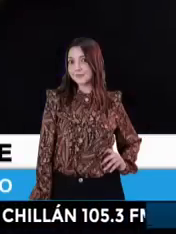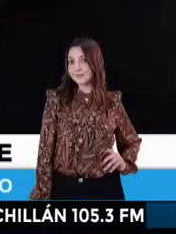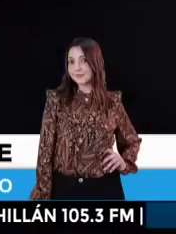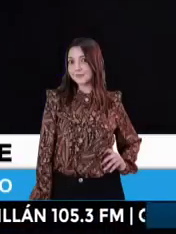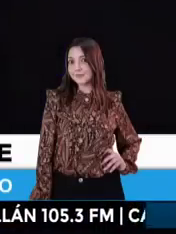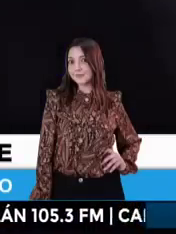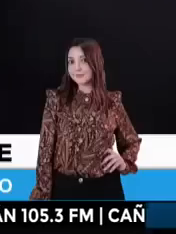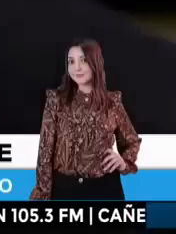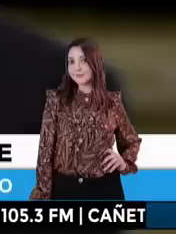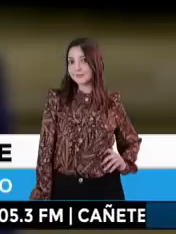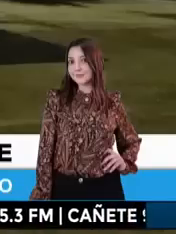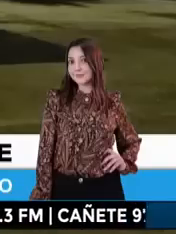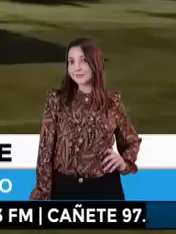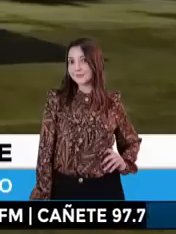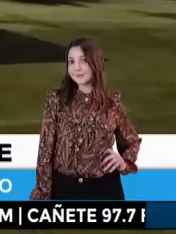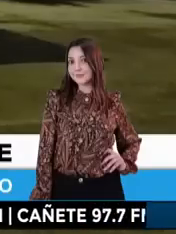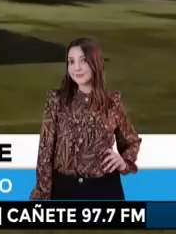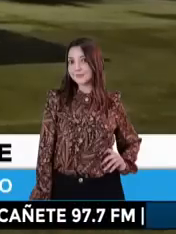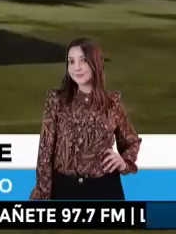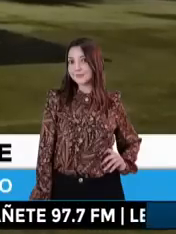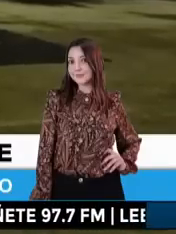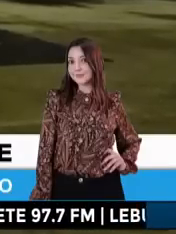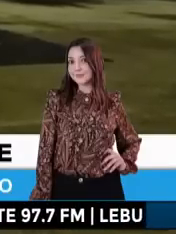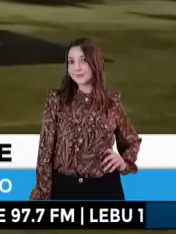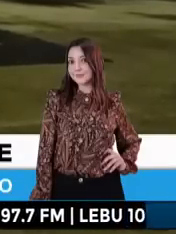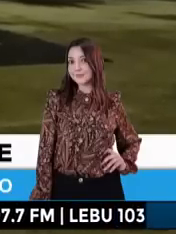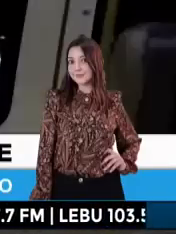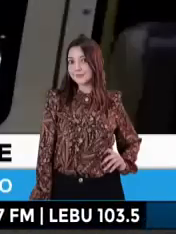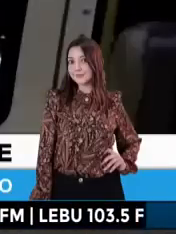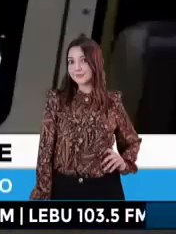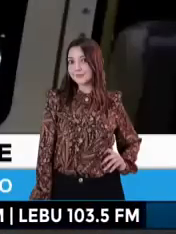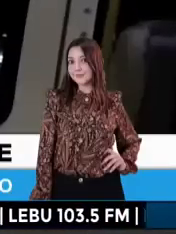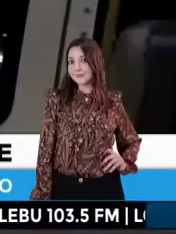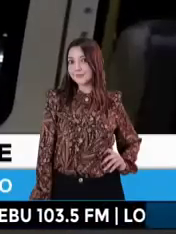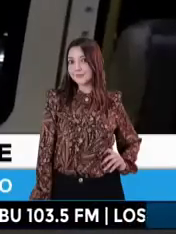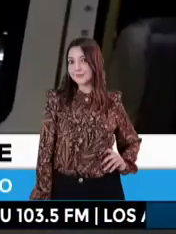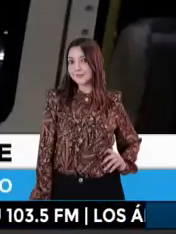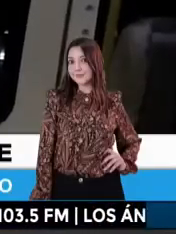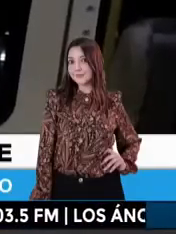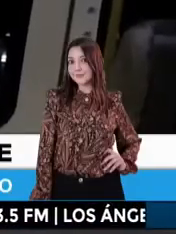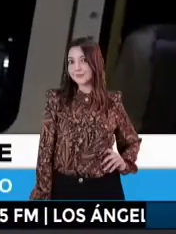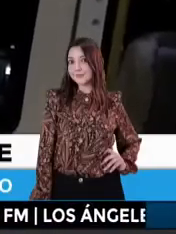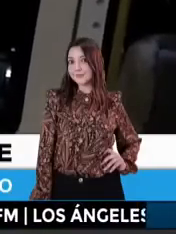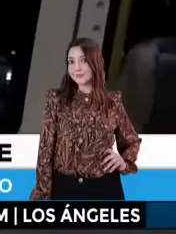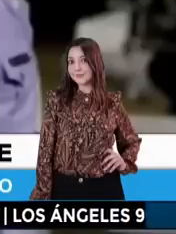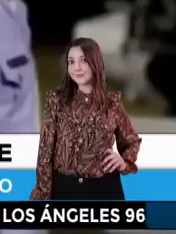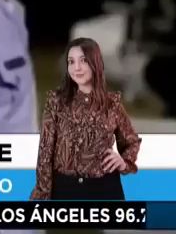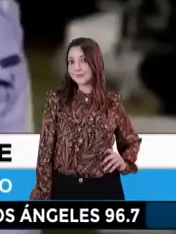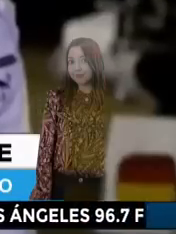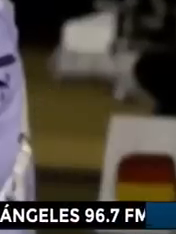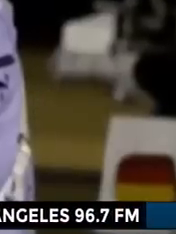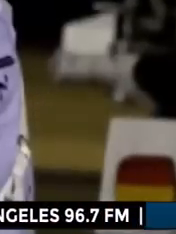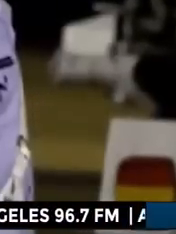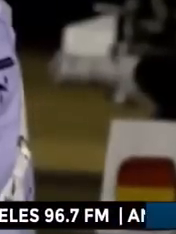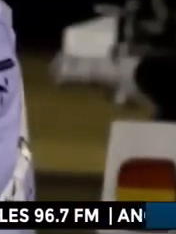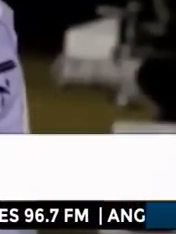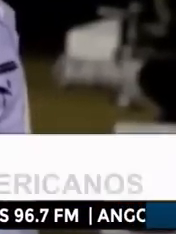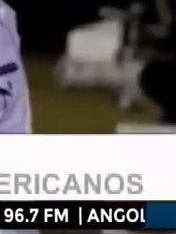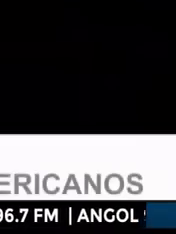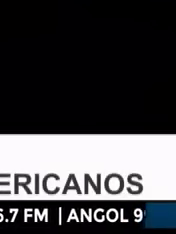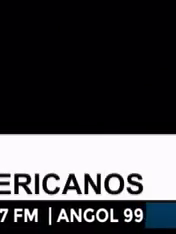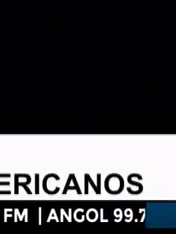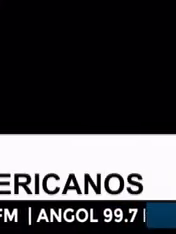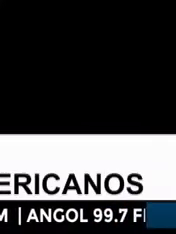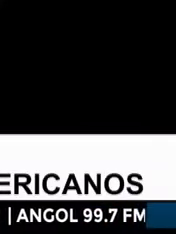Lave, integrante de la misma instancia, pero en la Cámara de Diputadas y Diputados. ¿Esta relación debe materializarse a nivel de personal